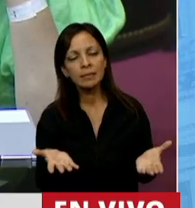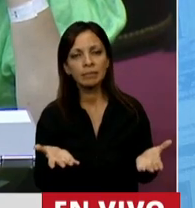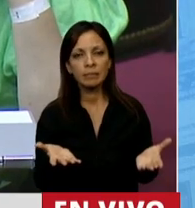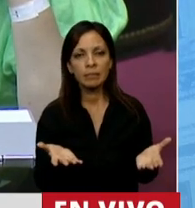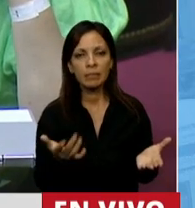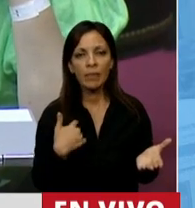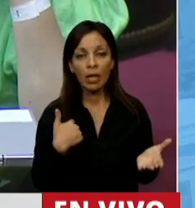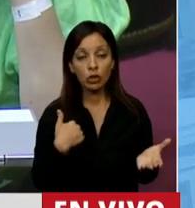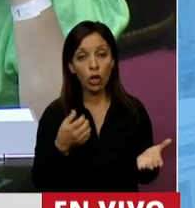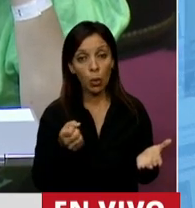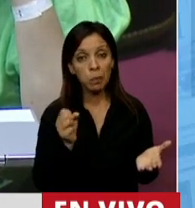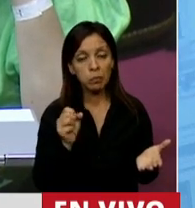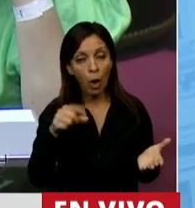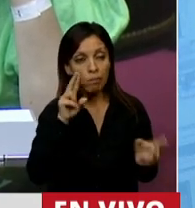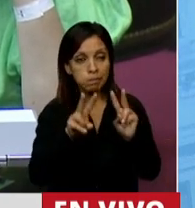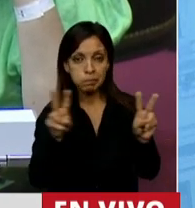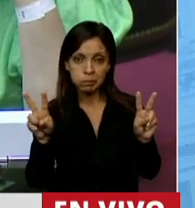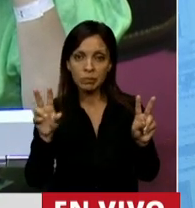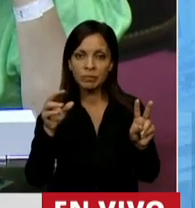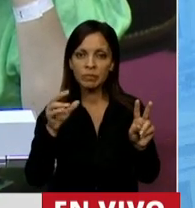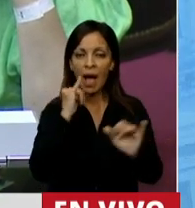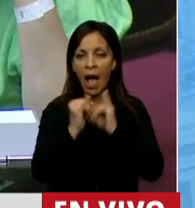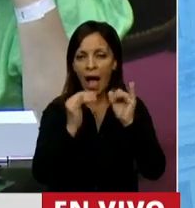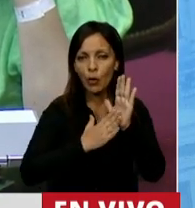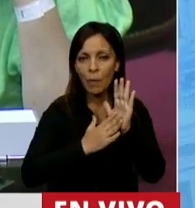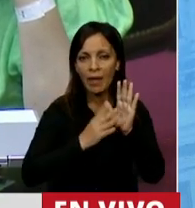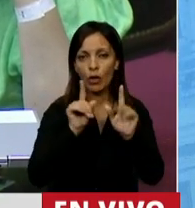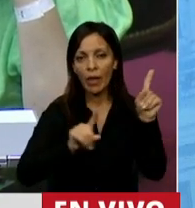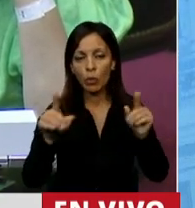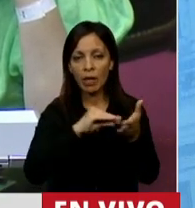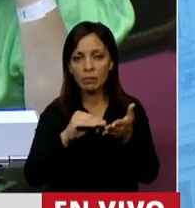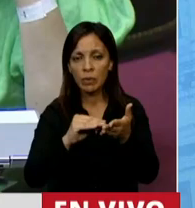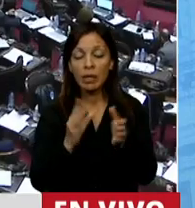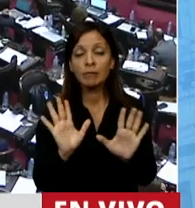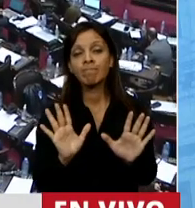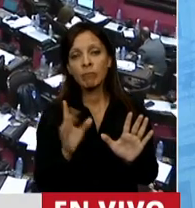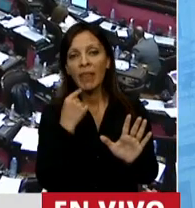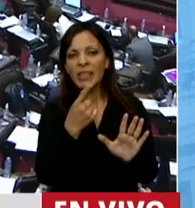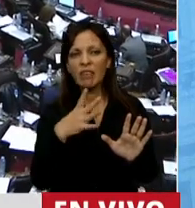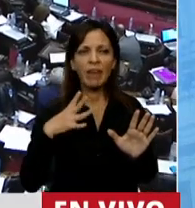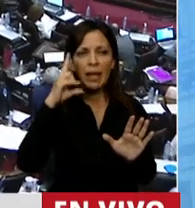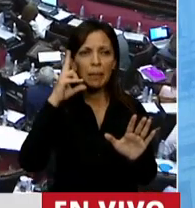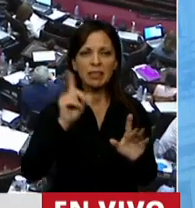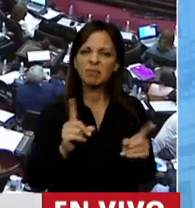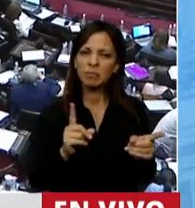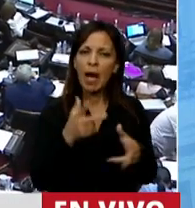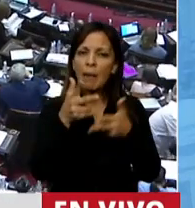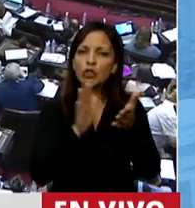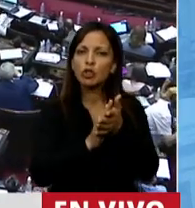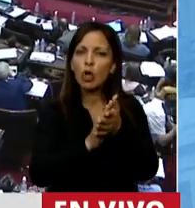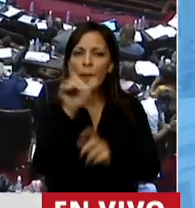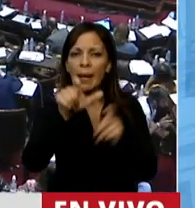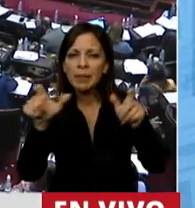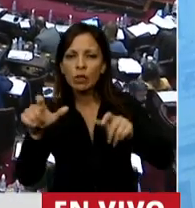yo lo he vivido durante esta noche en los argumentos de los diputados que lo han sostenido como una falta de respeto. Se ha hablado de la indigencia, y es